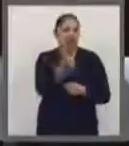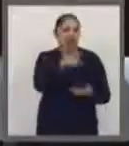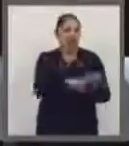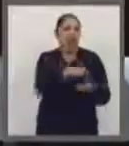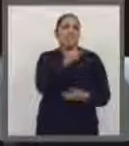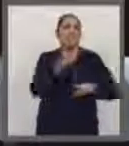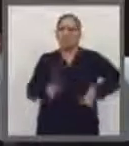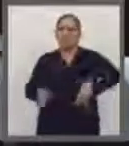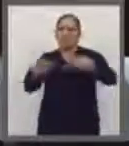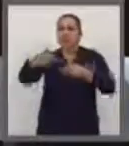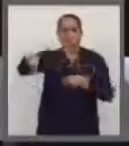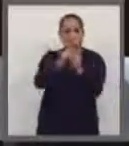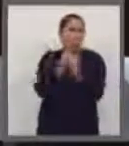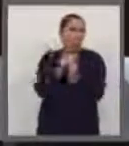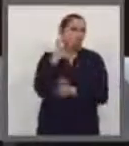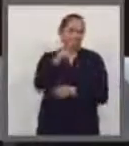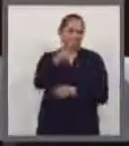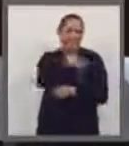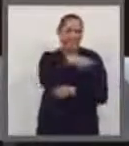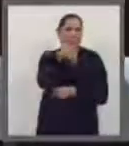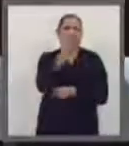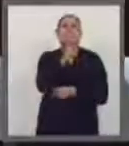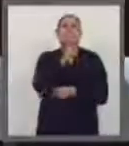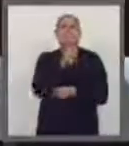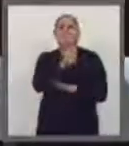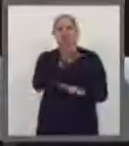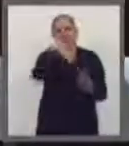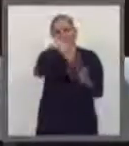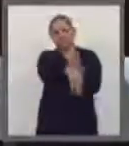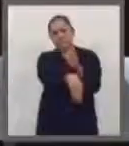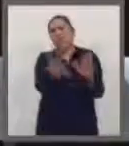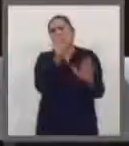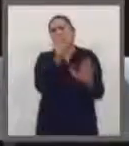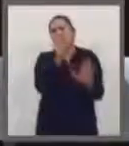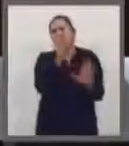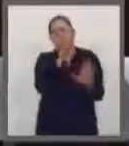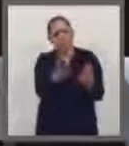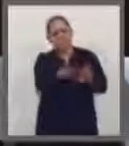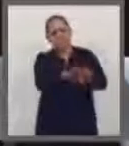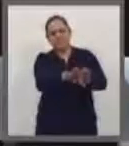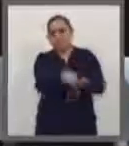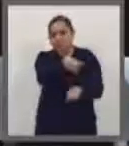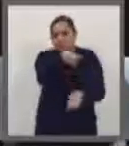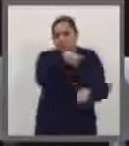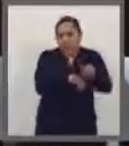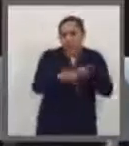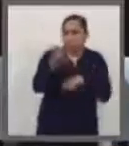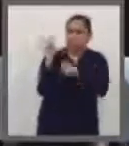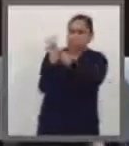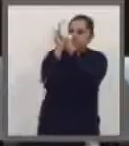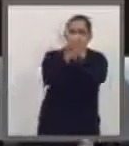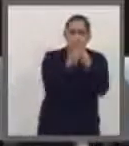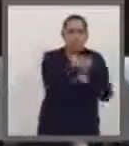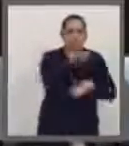sepultura de las mejores empresas petroleras del mundo aún en contra del